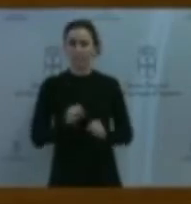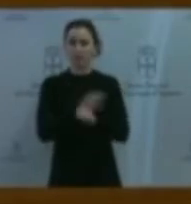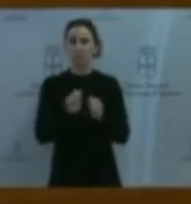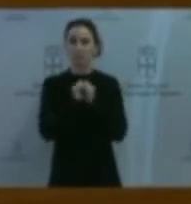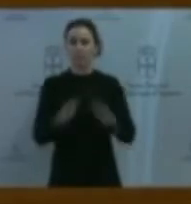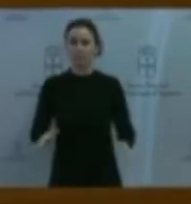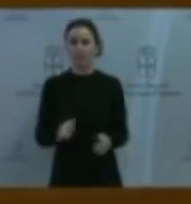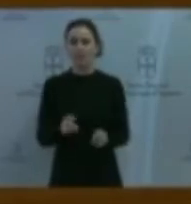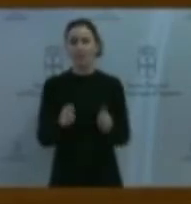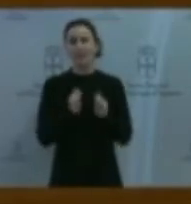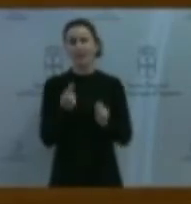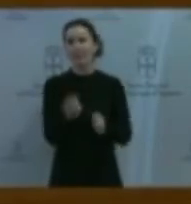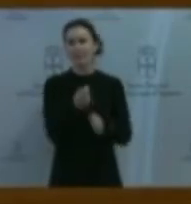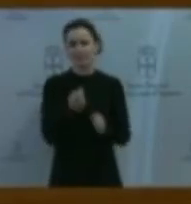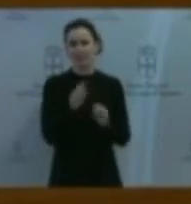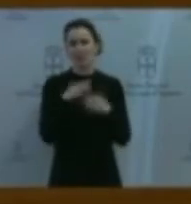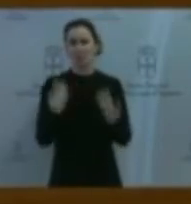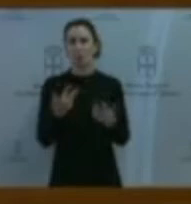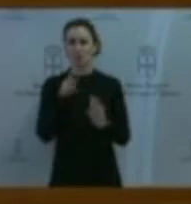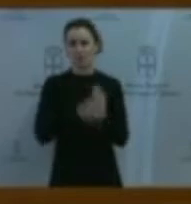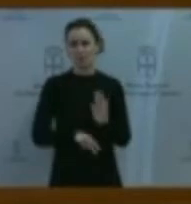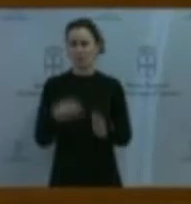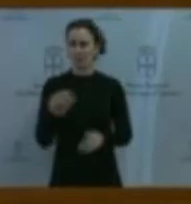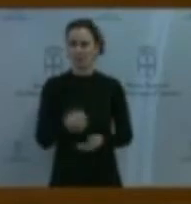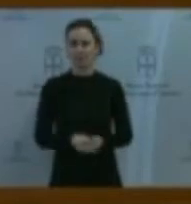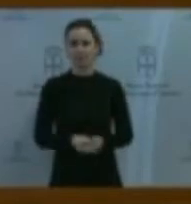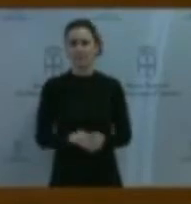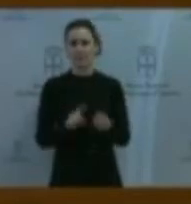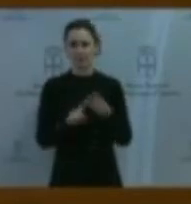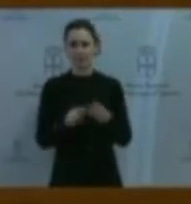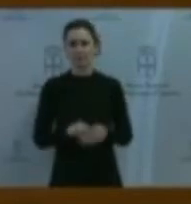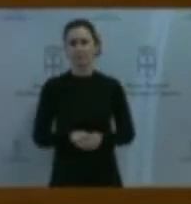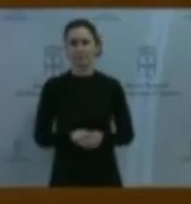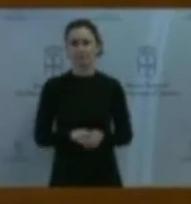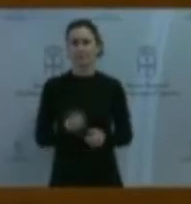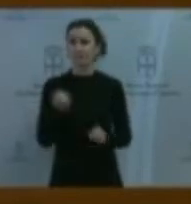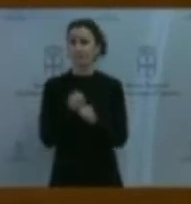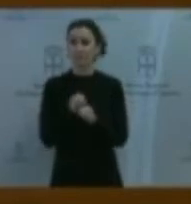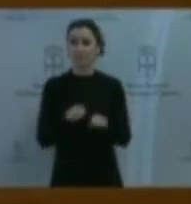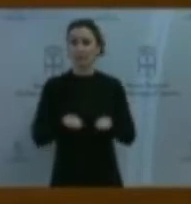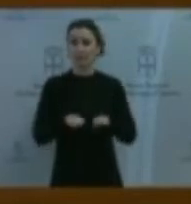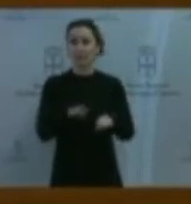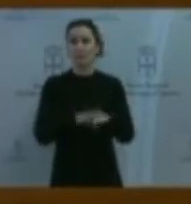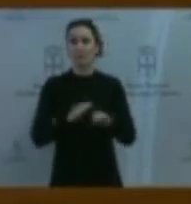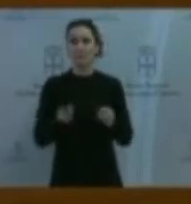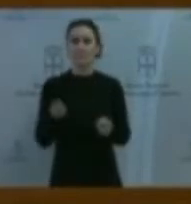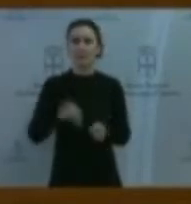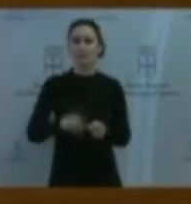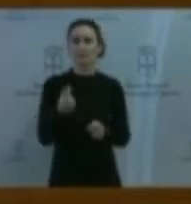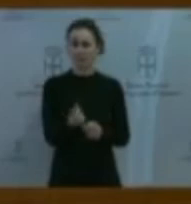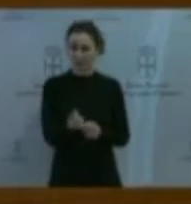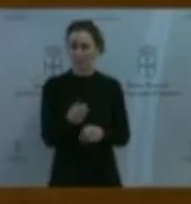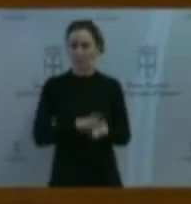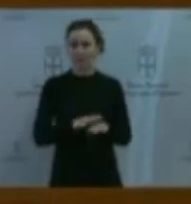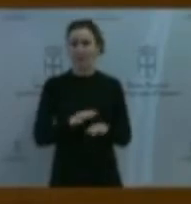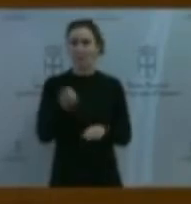normas. Tercero, trabajemos en paralelo por incrementar la inversión para les y los creadores en asturiano y gallego asturiano, la